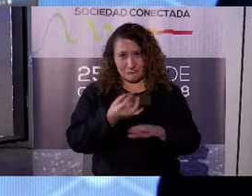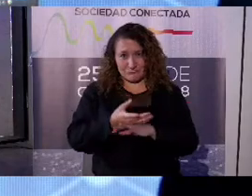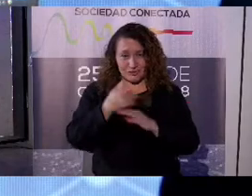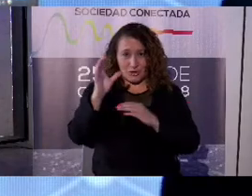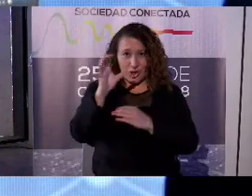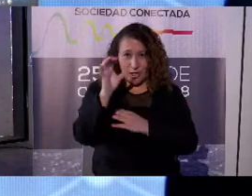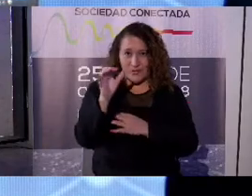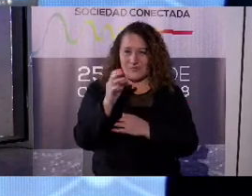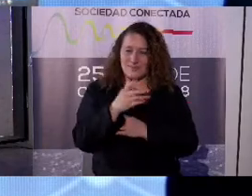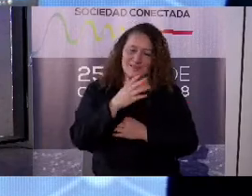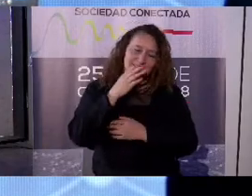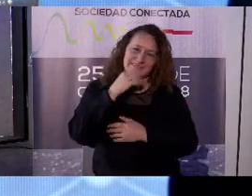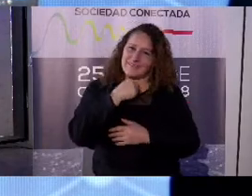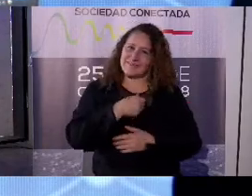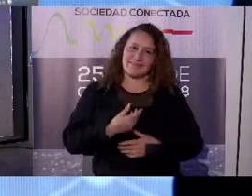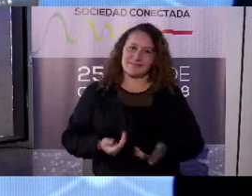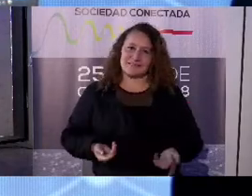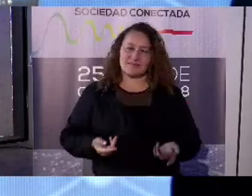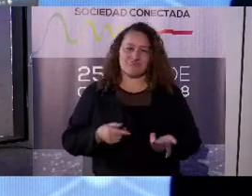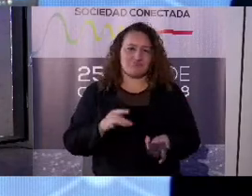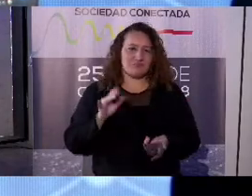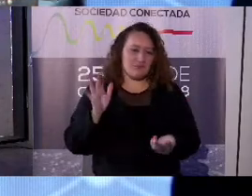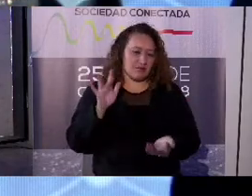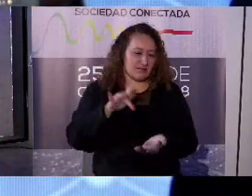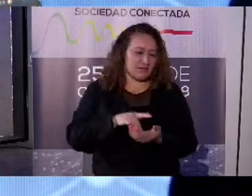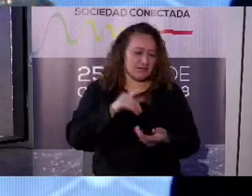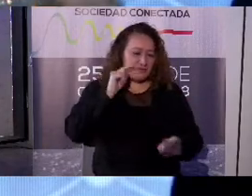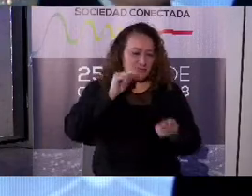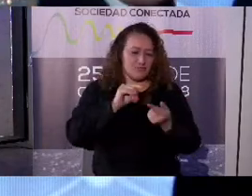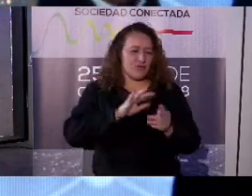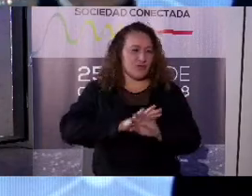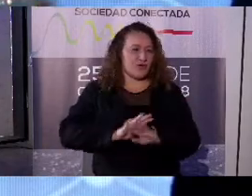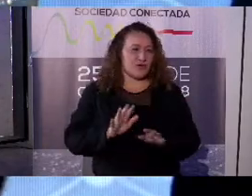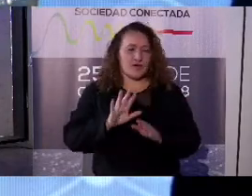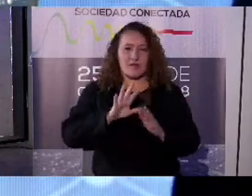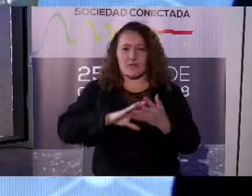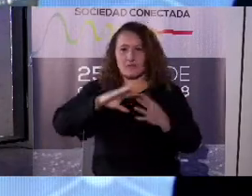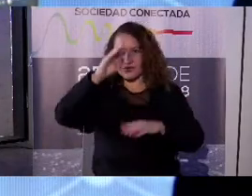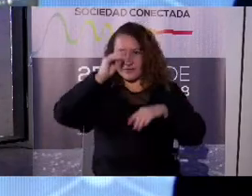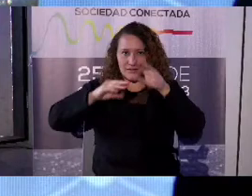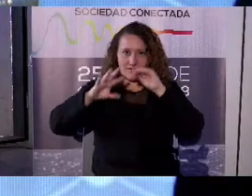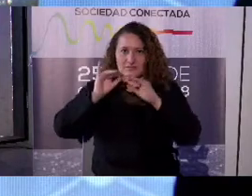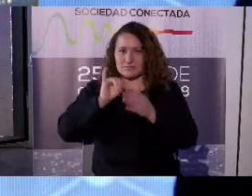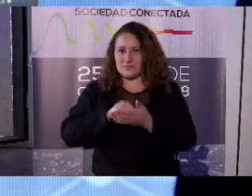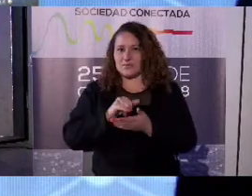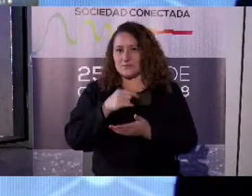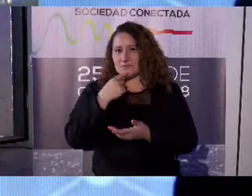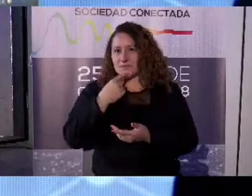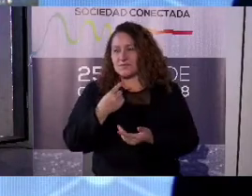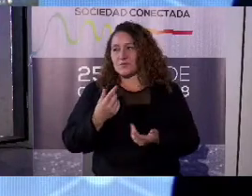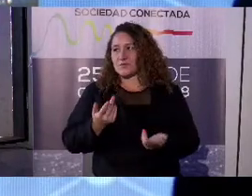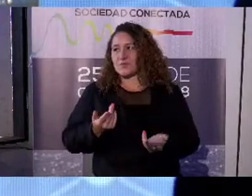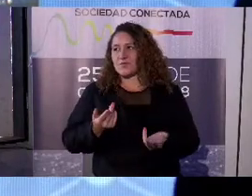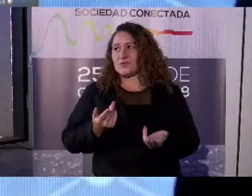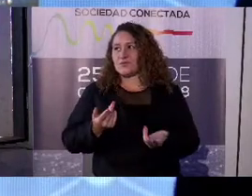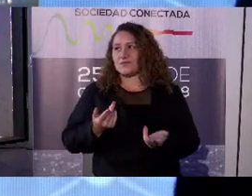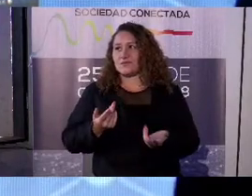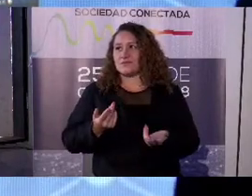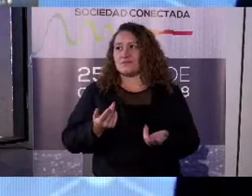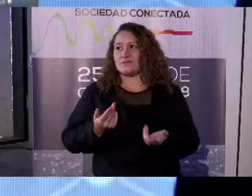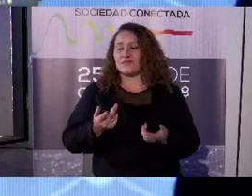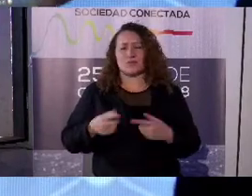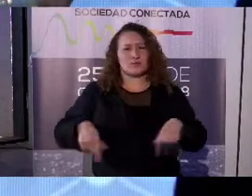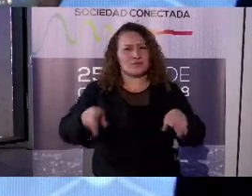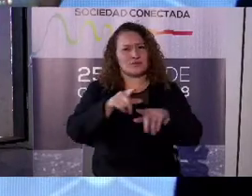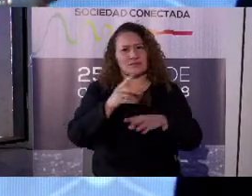eso solamente se puede aprender tienen como dijo hctor dicho los demás es eh lo que están haciendo es